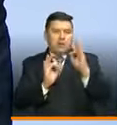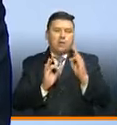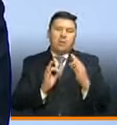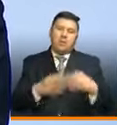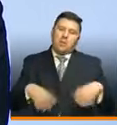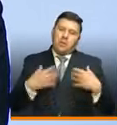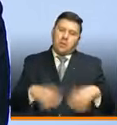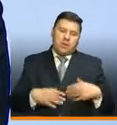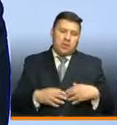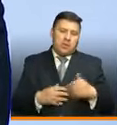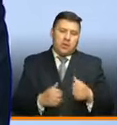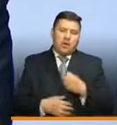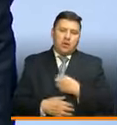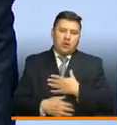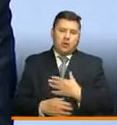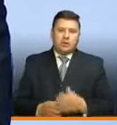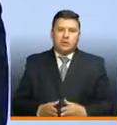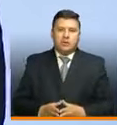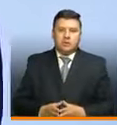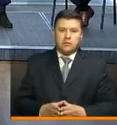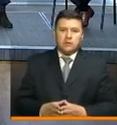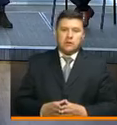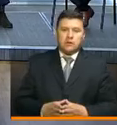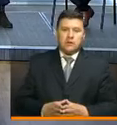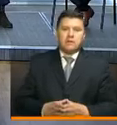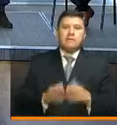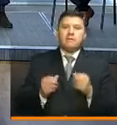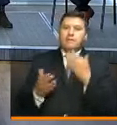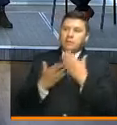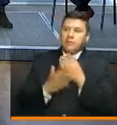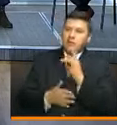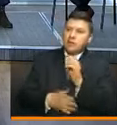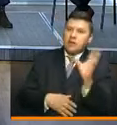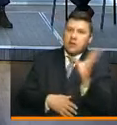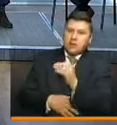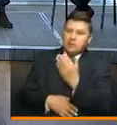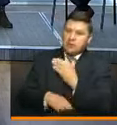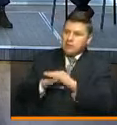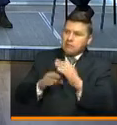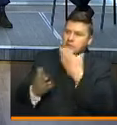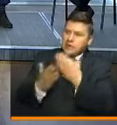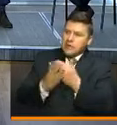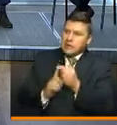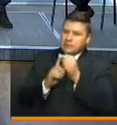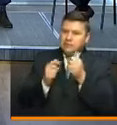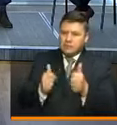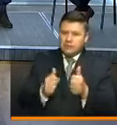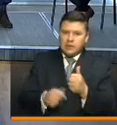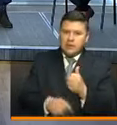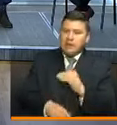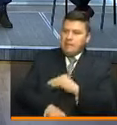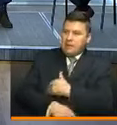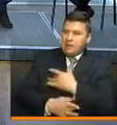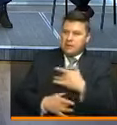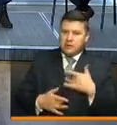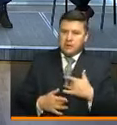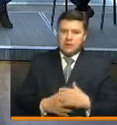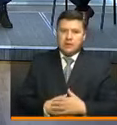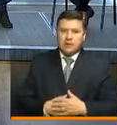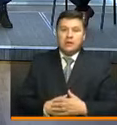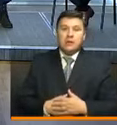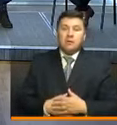parece que es una gran oportunidad. Bueno, doctor Diego, a todos los invitados especiales, ministro de Salud.